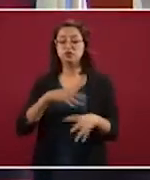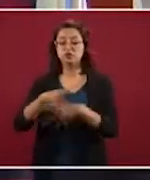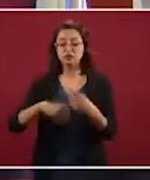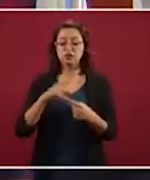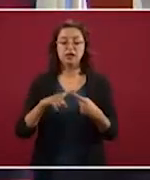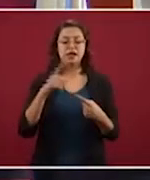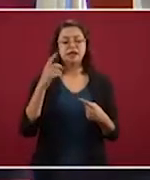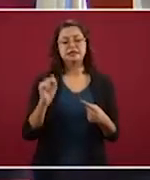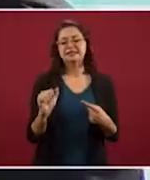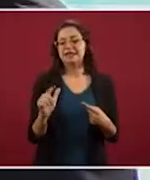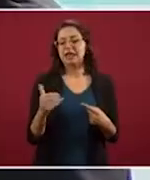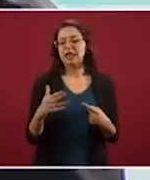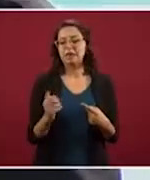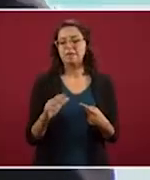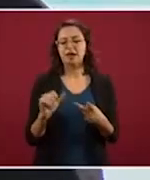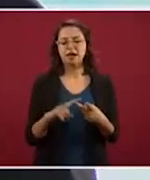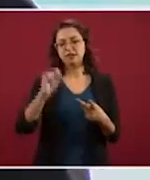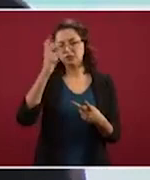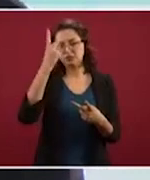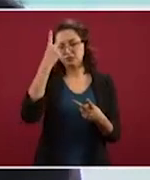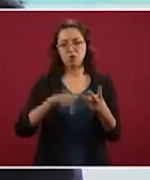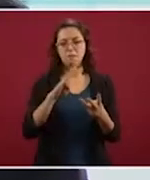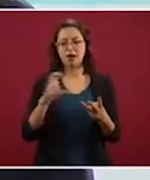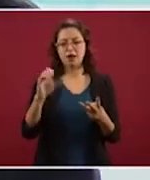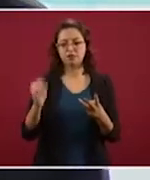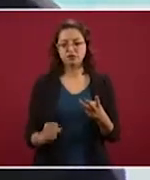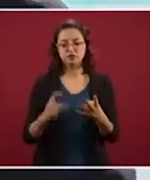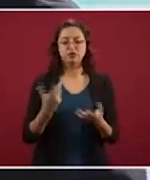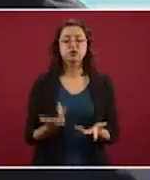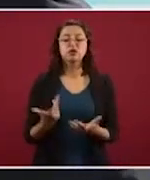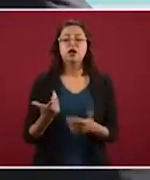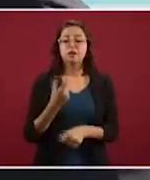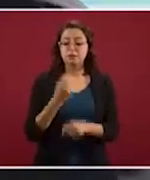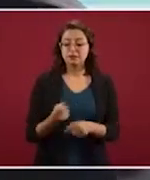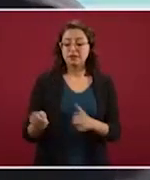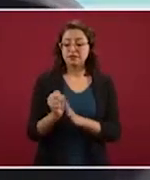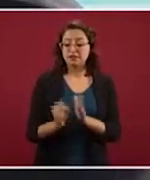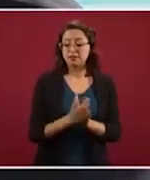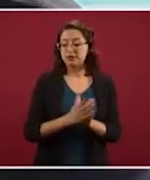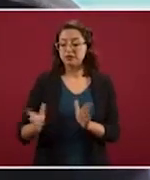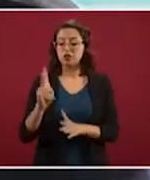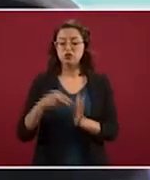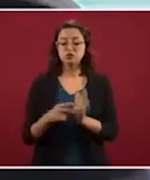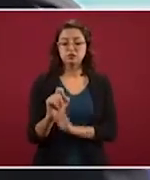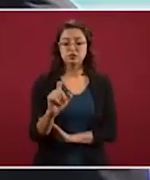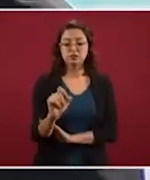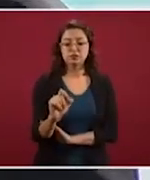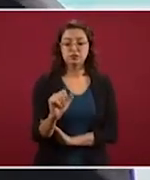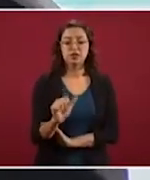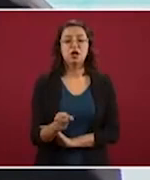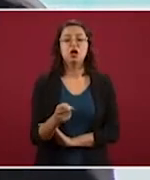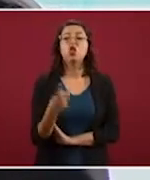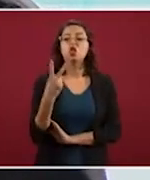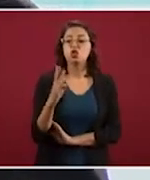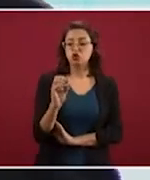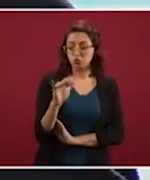Luis Potosí y Baja California Sur, y en el primer semestre de 2020 se licitarán Dos